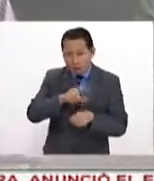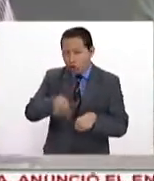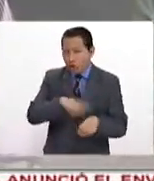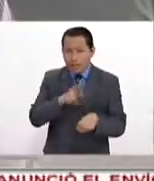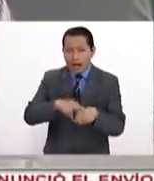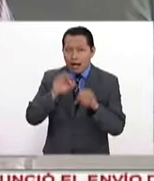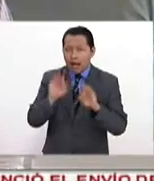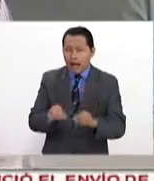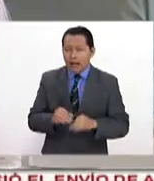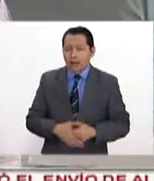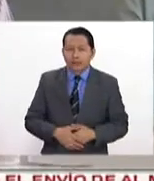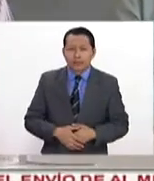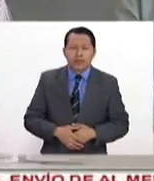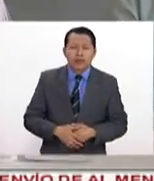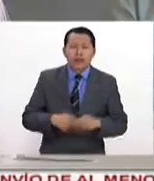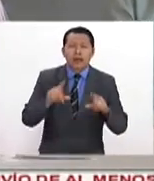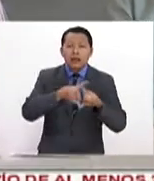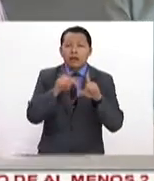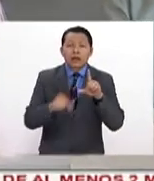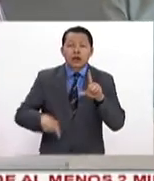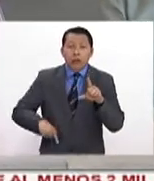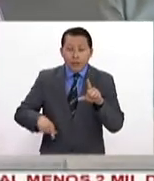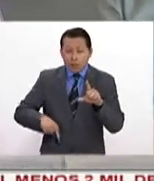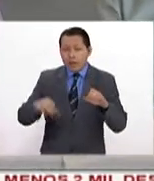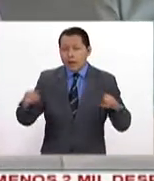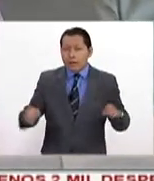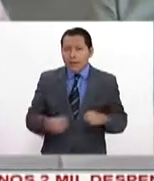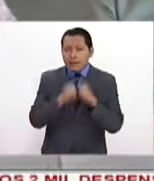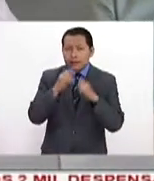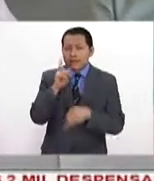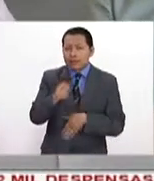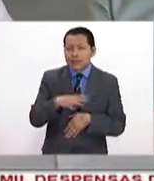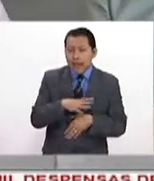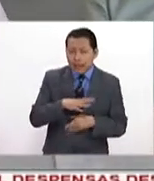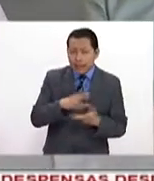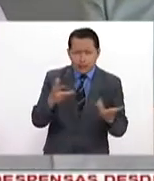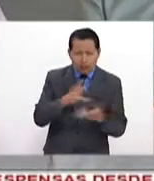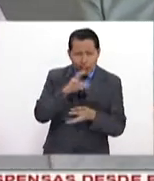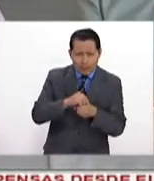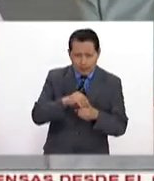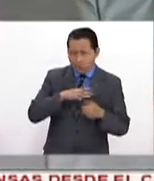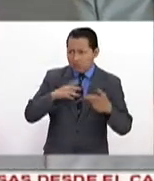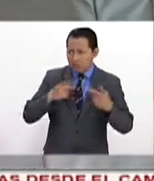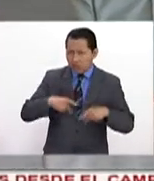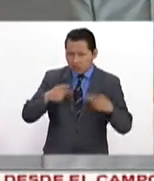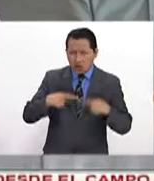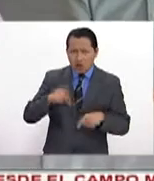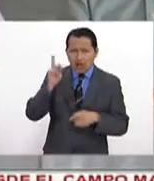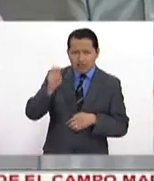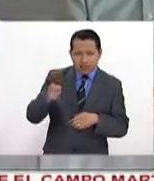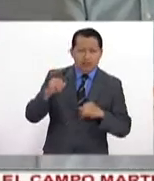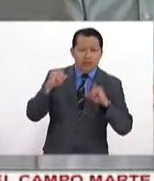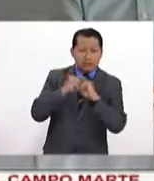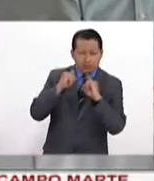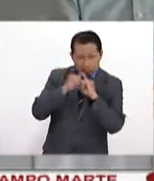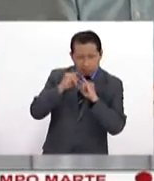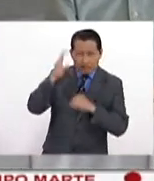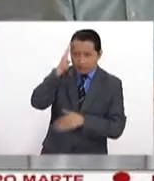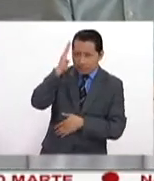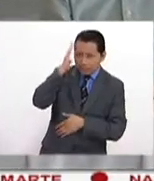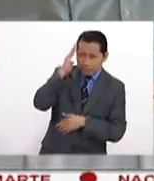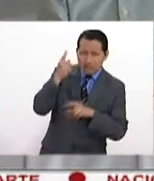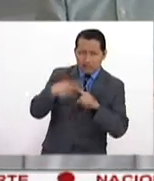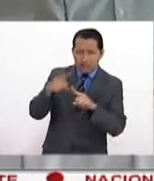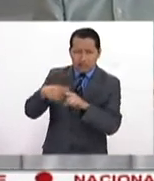gobierno de la República, ante la emergencia, está disponiendo de todo su recurso humano, de los titulares de las dependencias, para